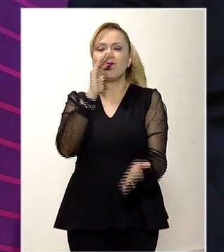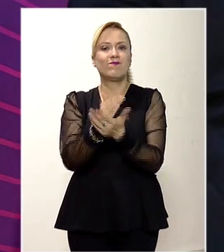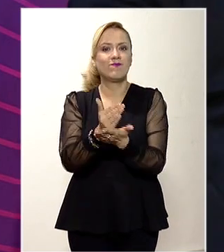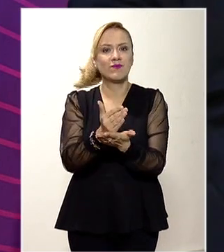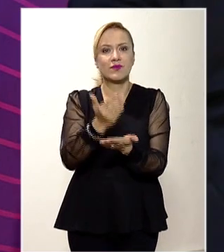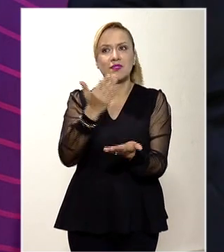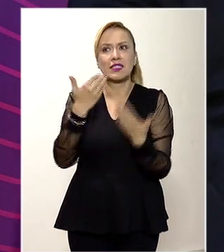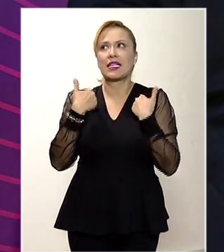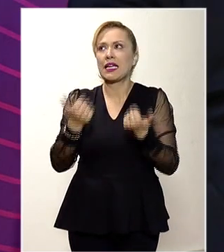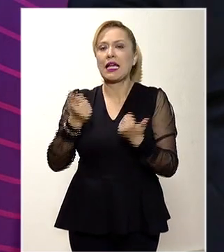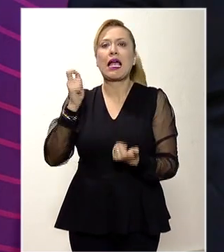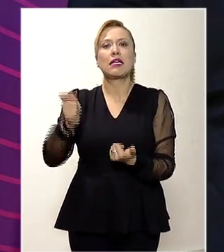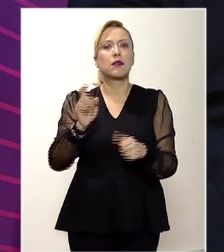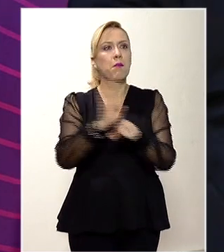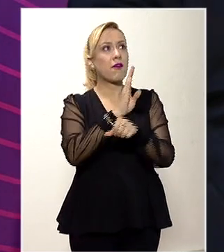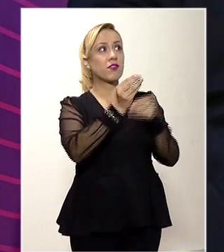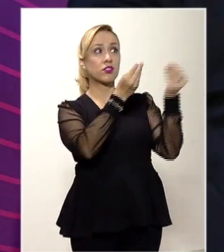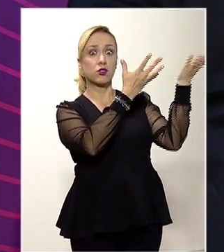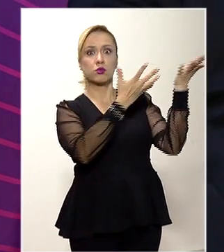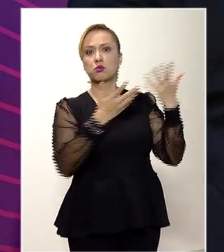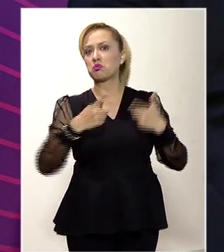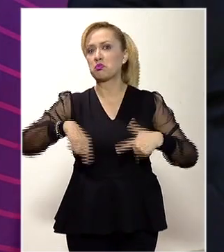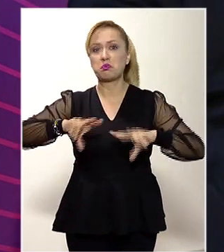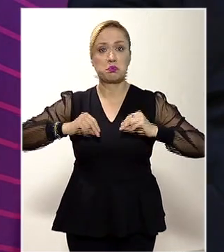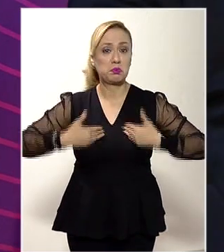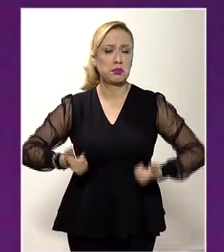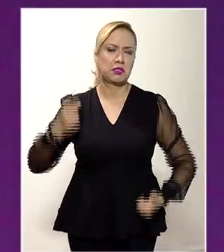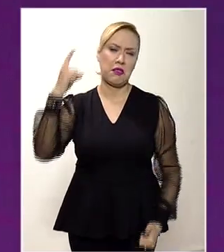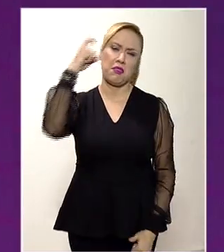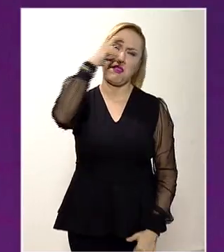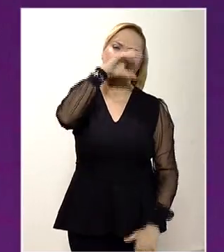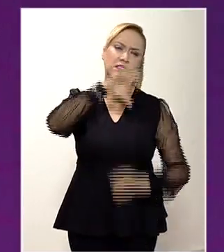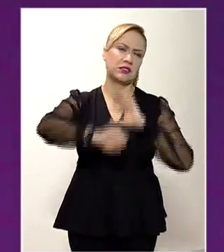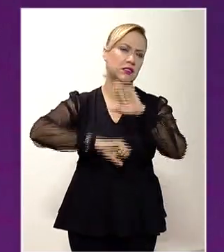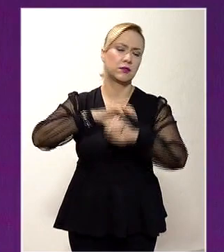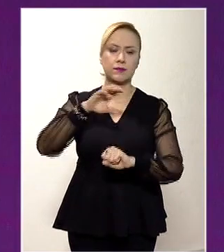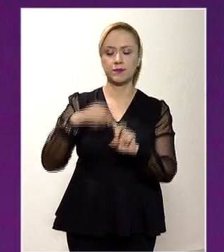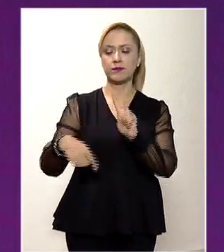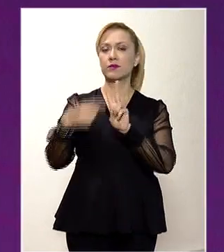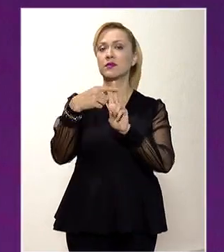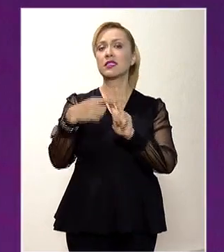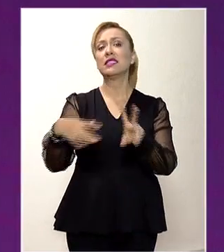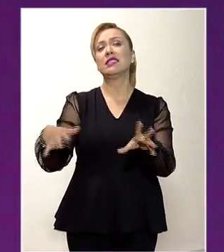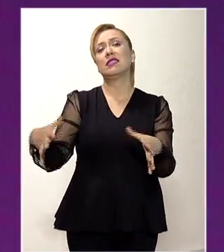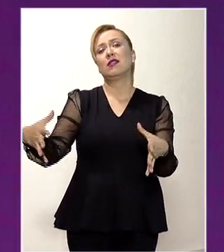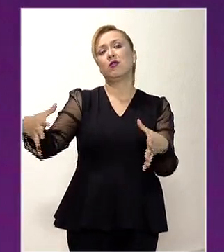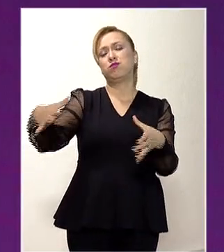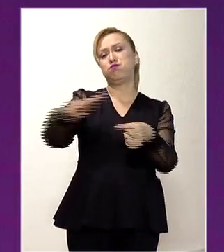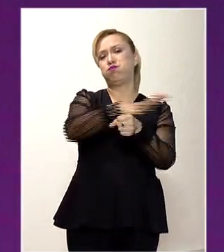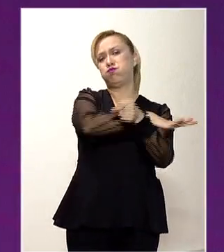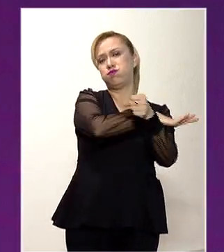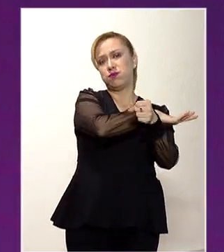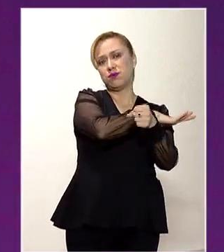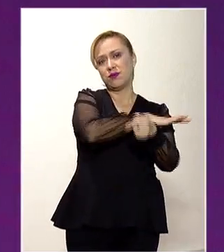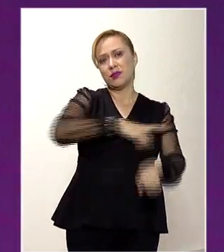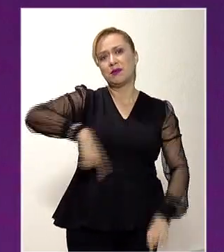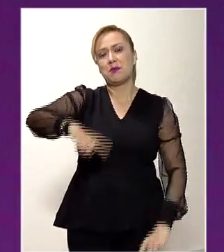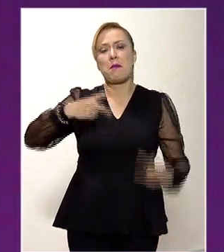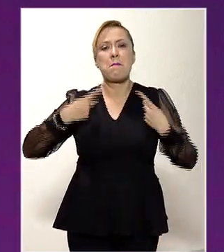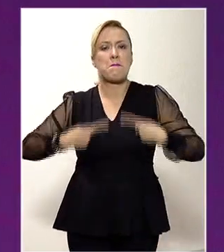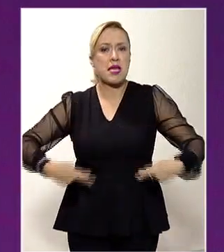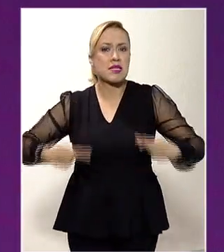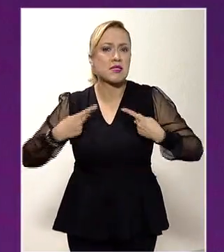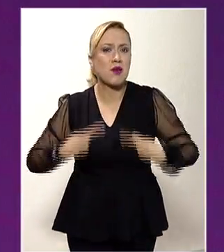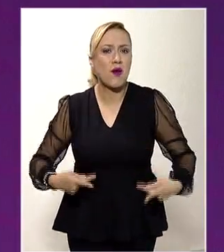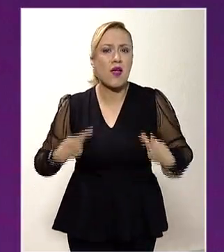se está beneficiando de esto. Creo que hasta que no entendamos eso va a ser muy difícil avanzar. Y 2, la saturación, ¿no? de las instituciones de justicia.